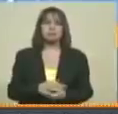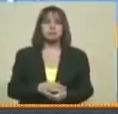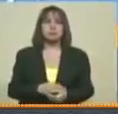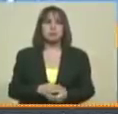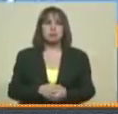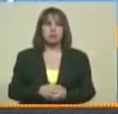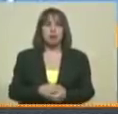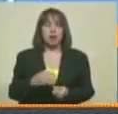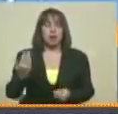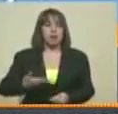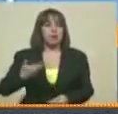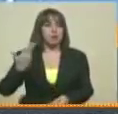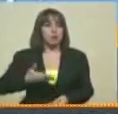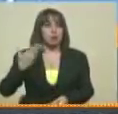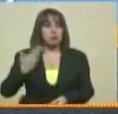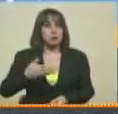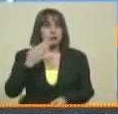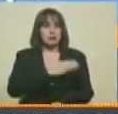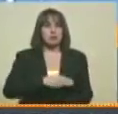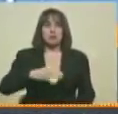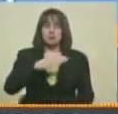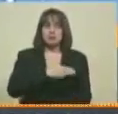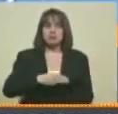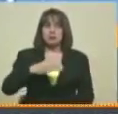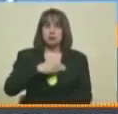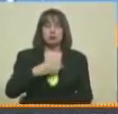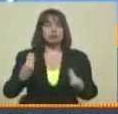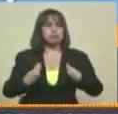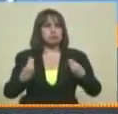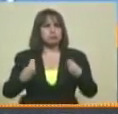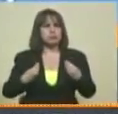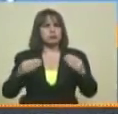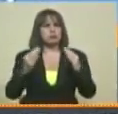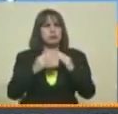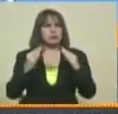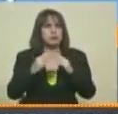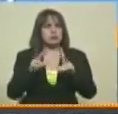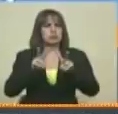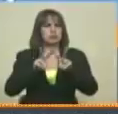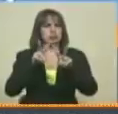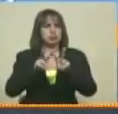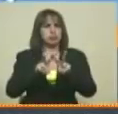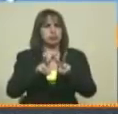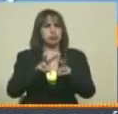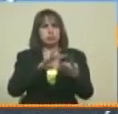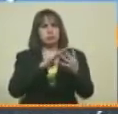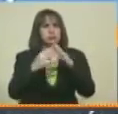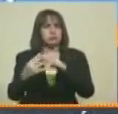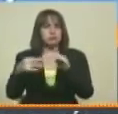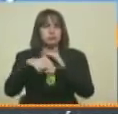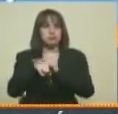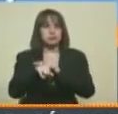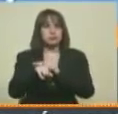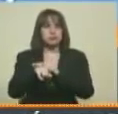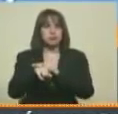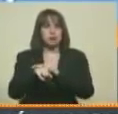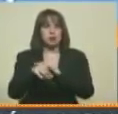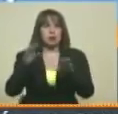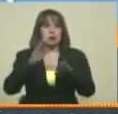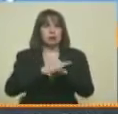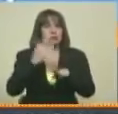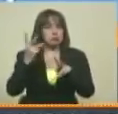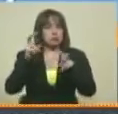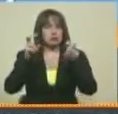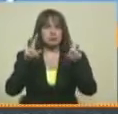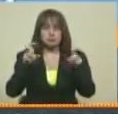Es tan importante la gran misión Vivienda Venezuela como la gran misión Barrio Nuevo, Barrio Tricolor. Porque Barrio Nuevo, Barrio Tricolor te